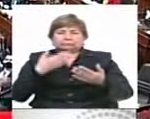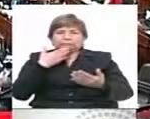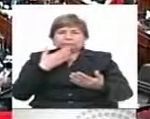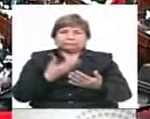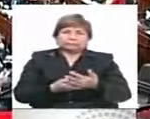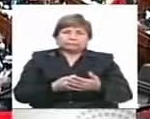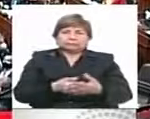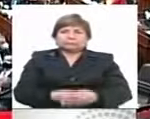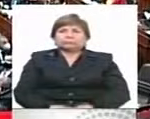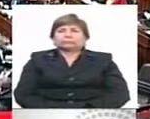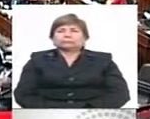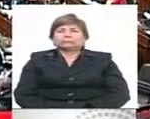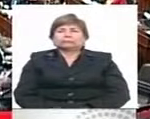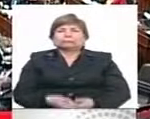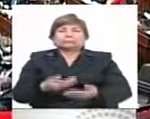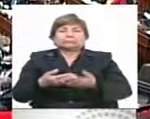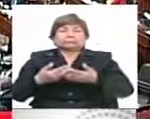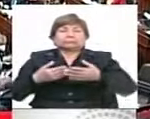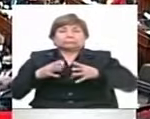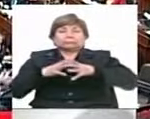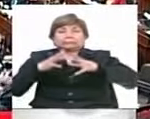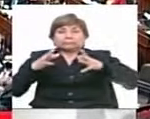gracias.